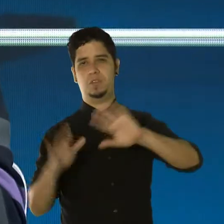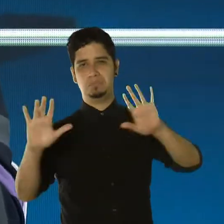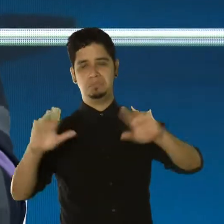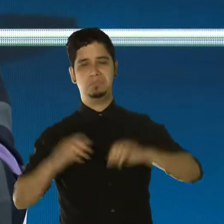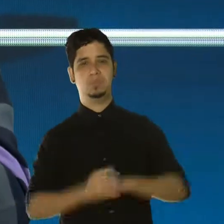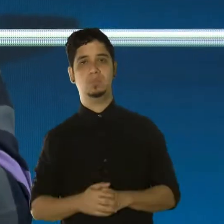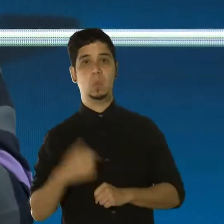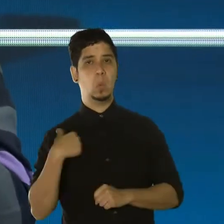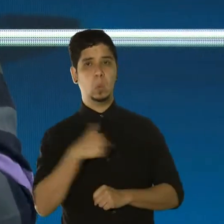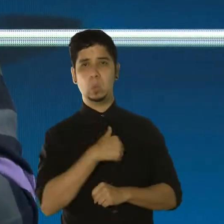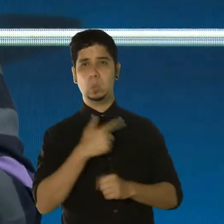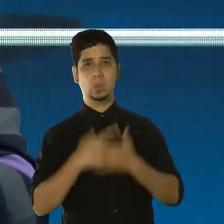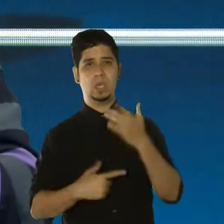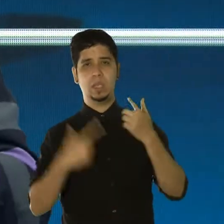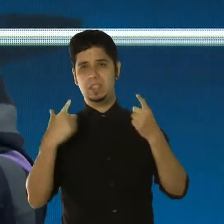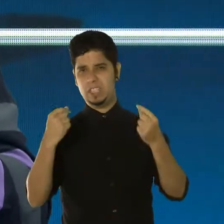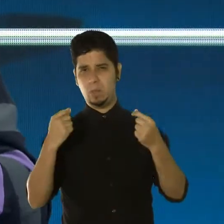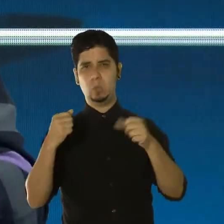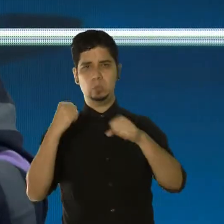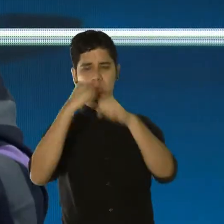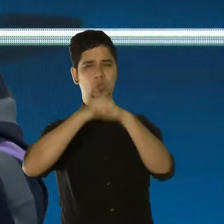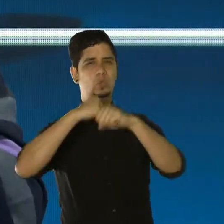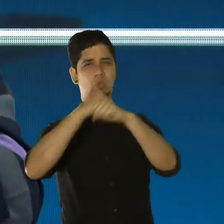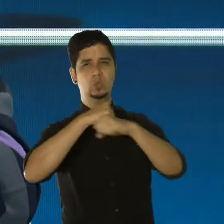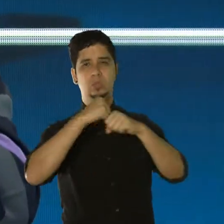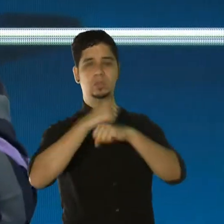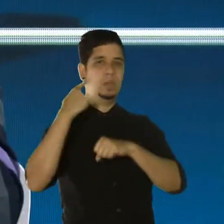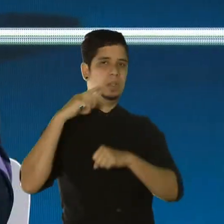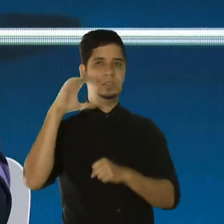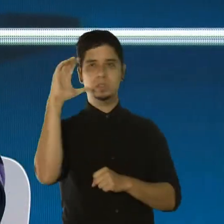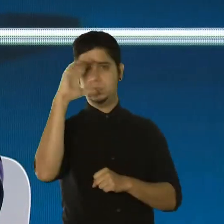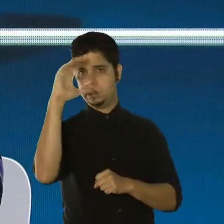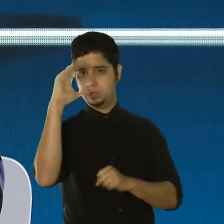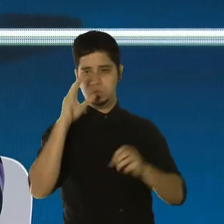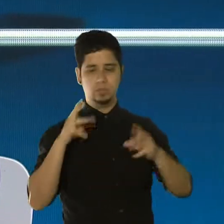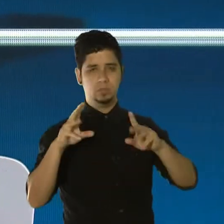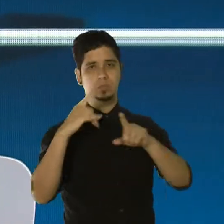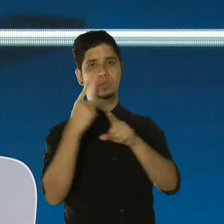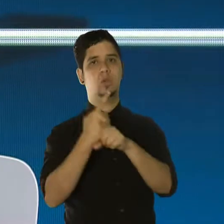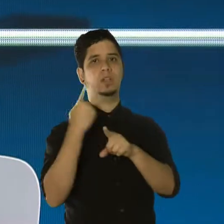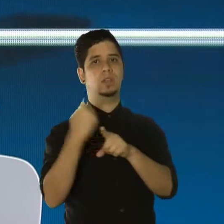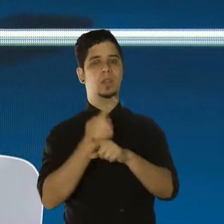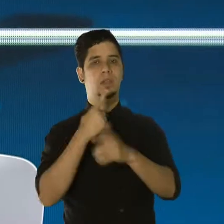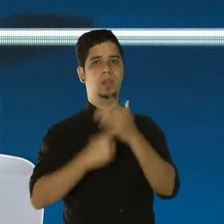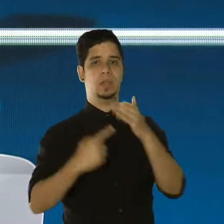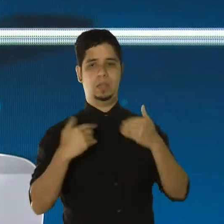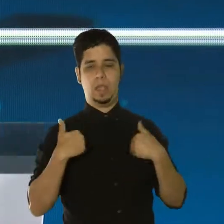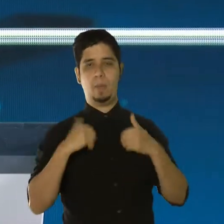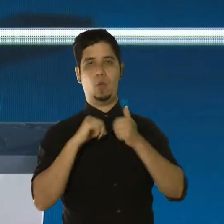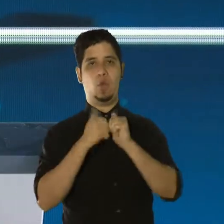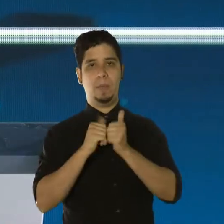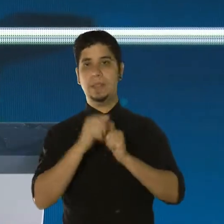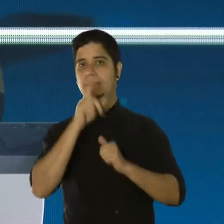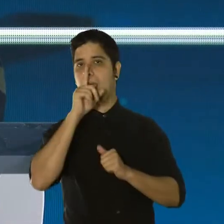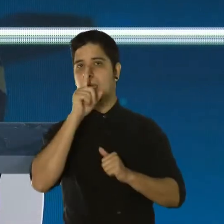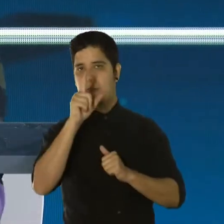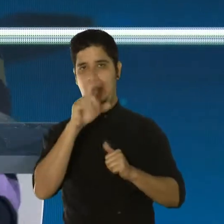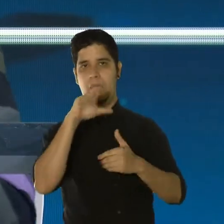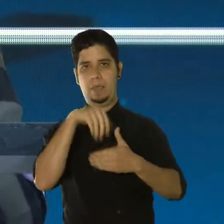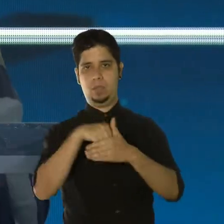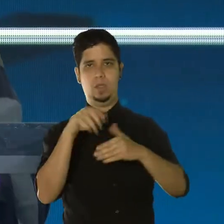dando una lucha para que se busque la forma y manera en que haya competencia real en la